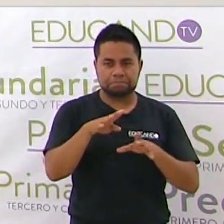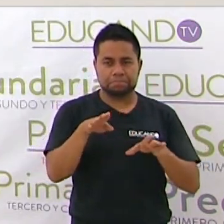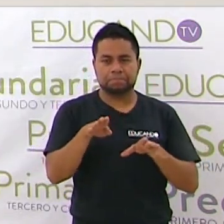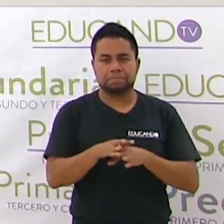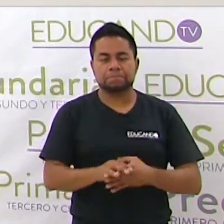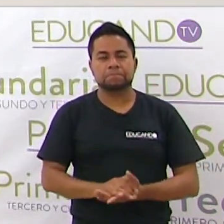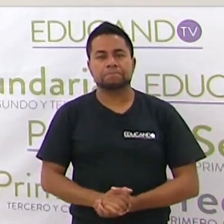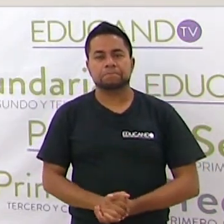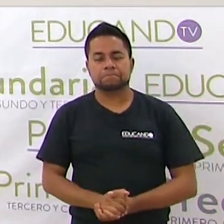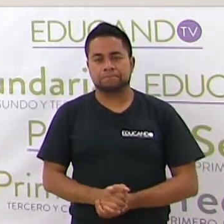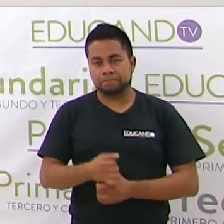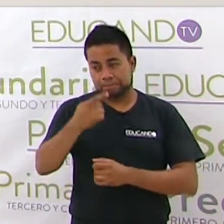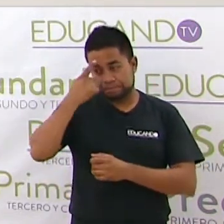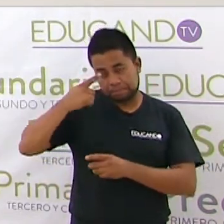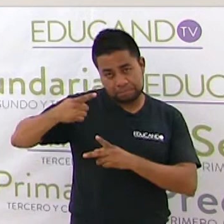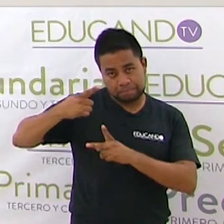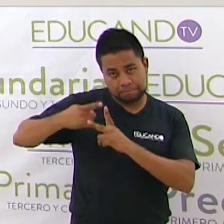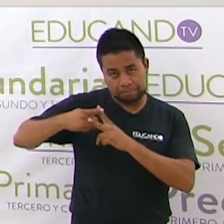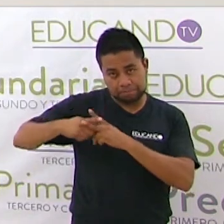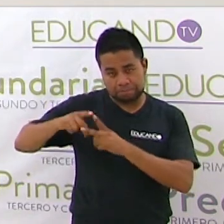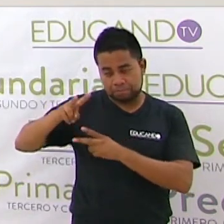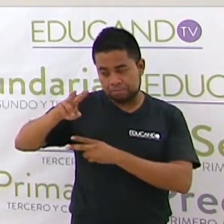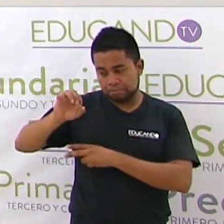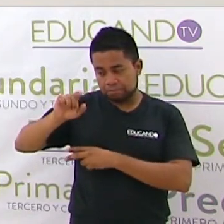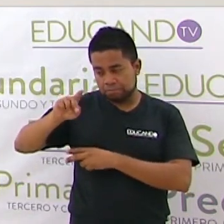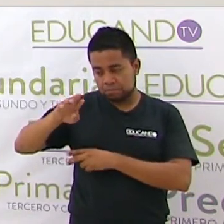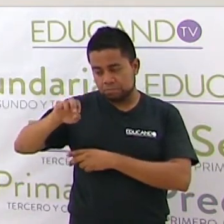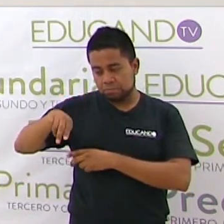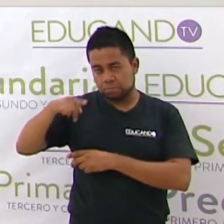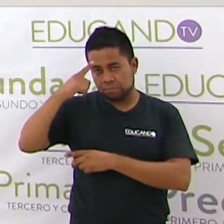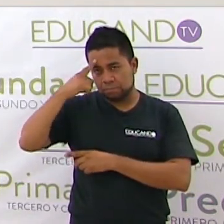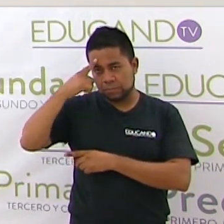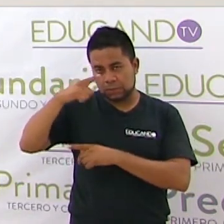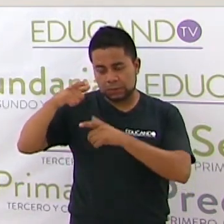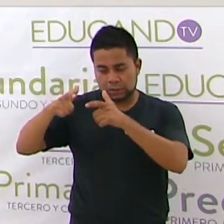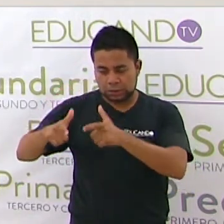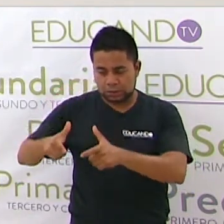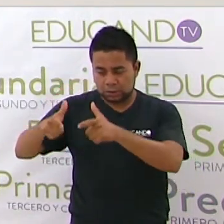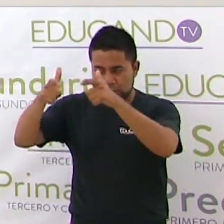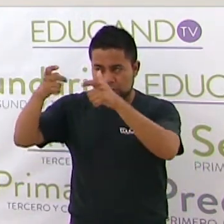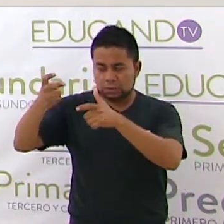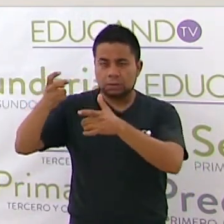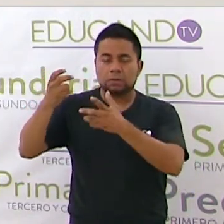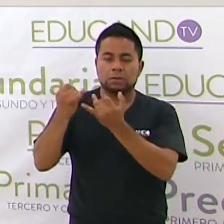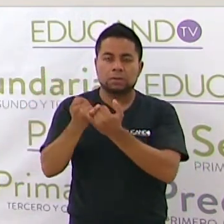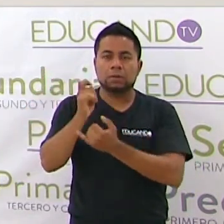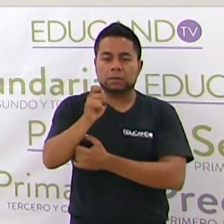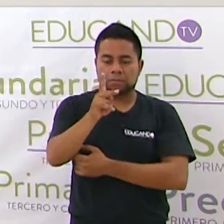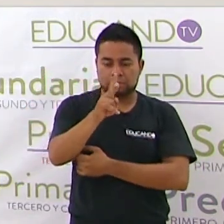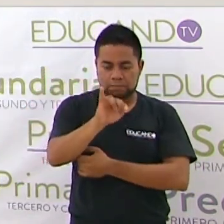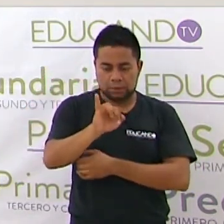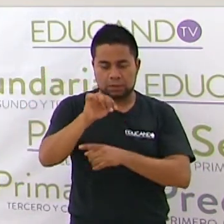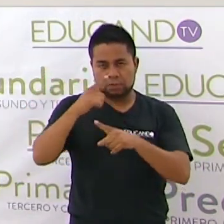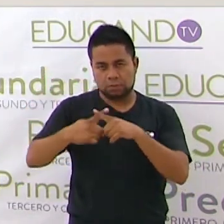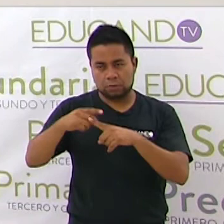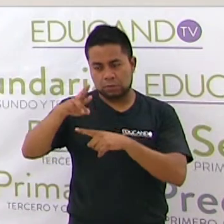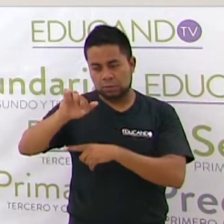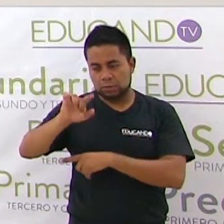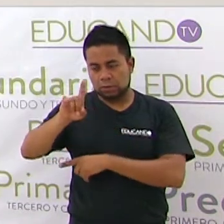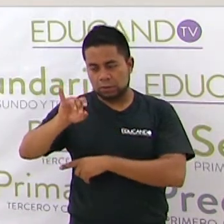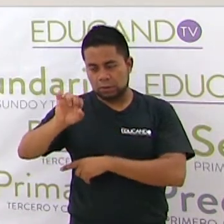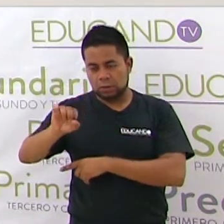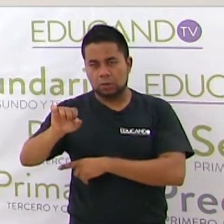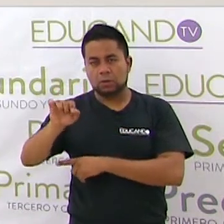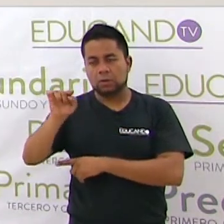claro. Entonces, para calcular el volumen de un cilindro, el volumen va a ser igual a pi por radio al